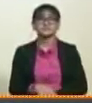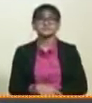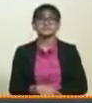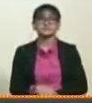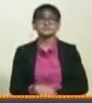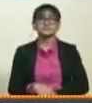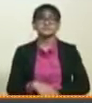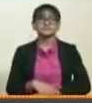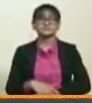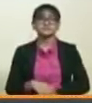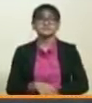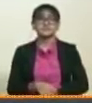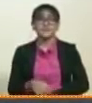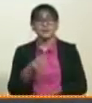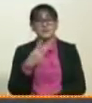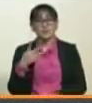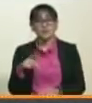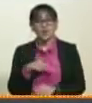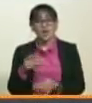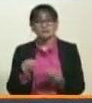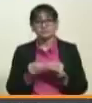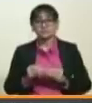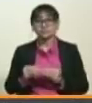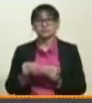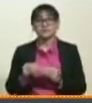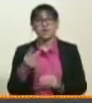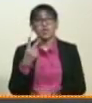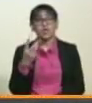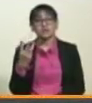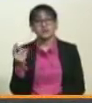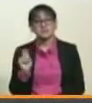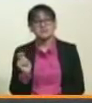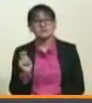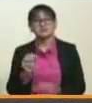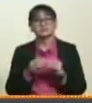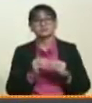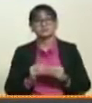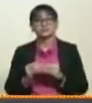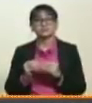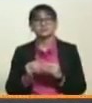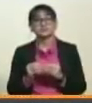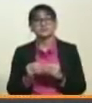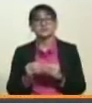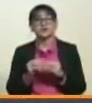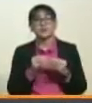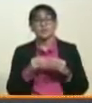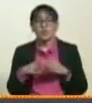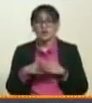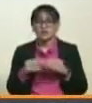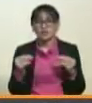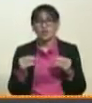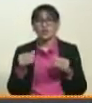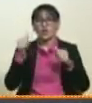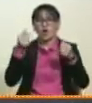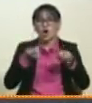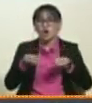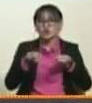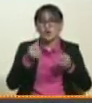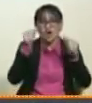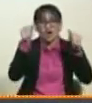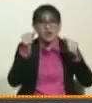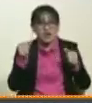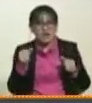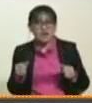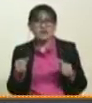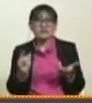éstas no se reponen 24 horas señorita eso a veces pasando y tres meses porque porque hay que reponer todos los equipos que se quemaron los tableros de control el cableado